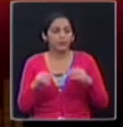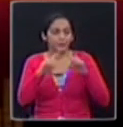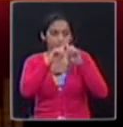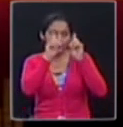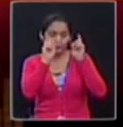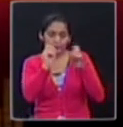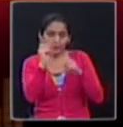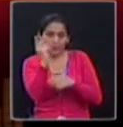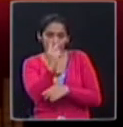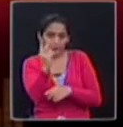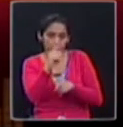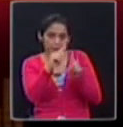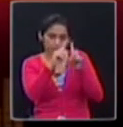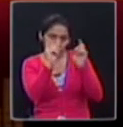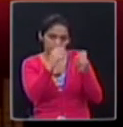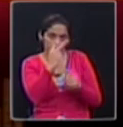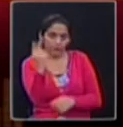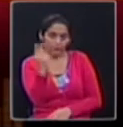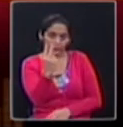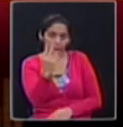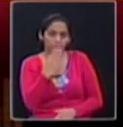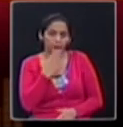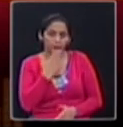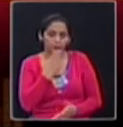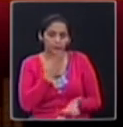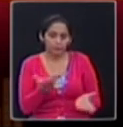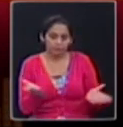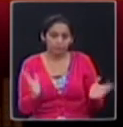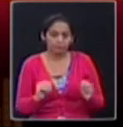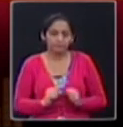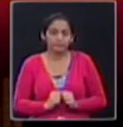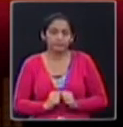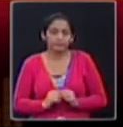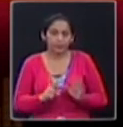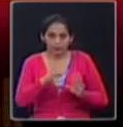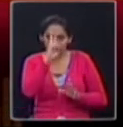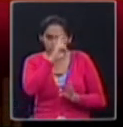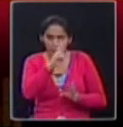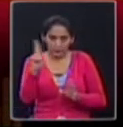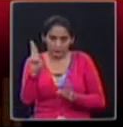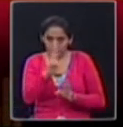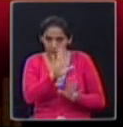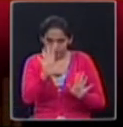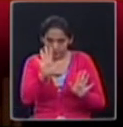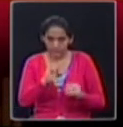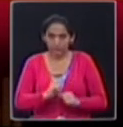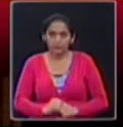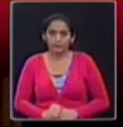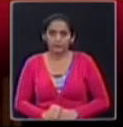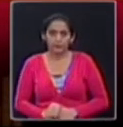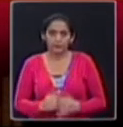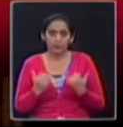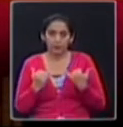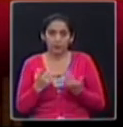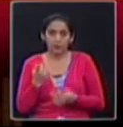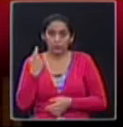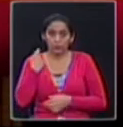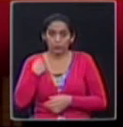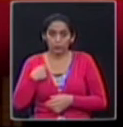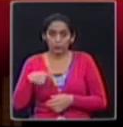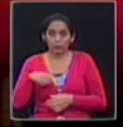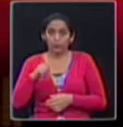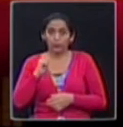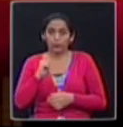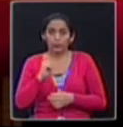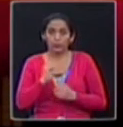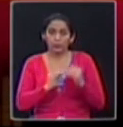ambos, y quisiera que sean súper concretos para responderla, con todo respeto se los pido. ¿Cómo afecta la desigualdad salarial y de ingresos a la creación